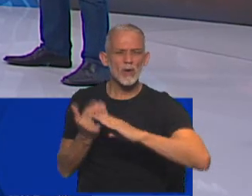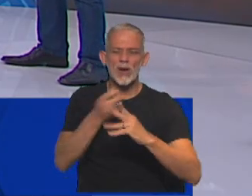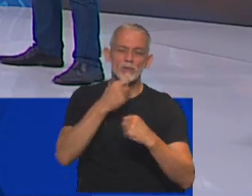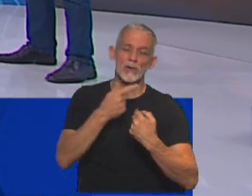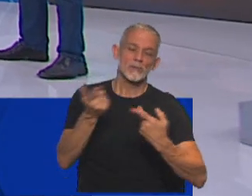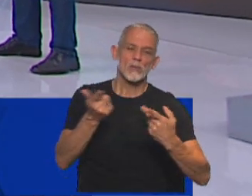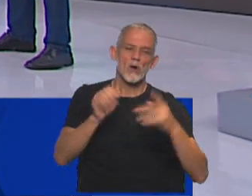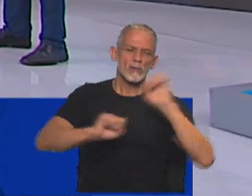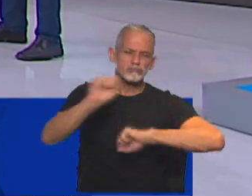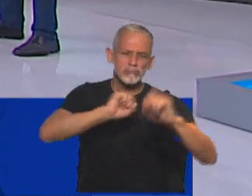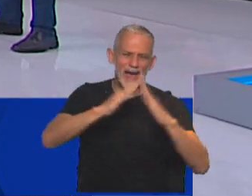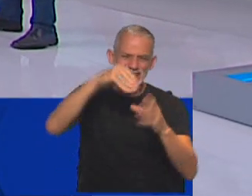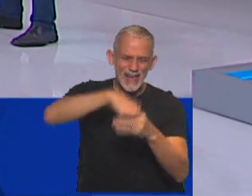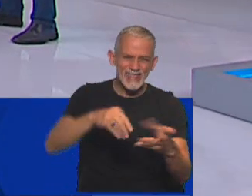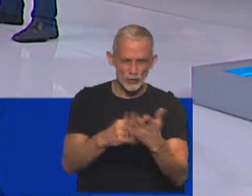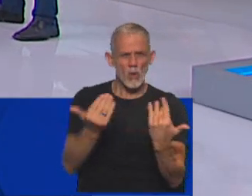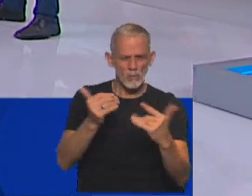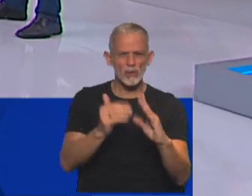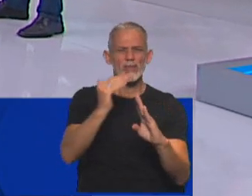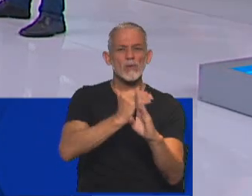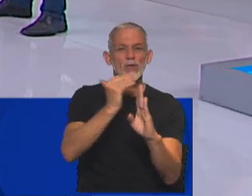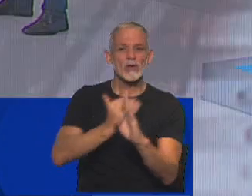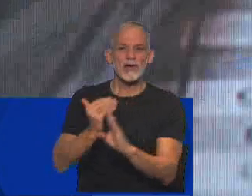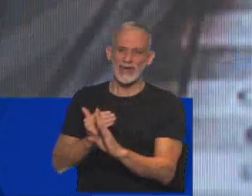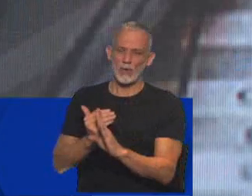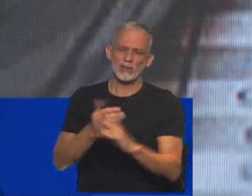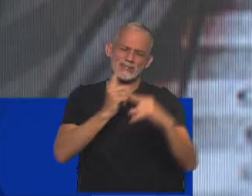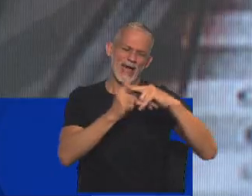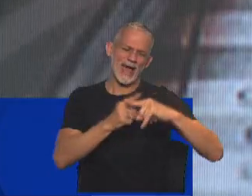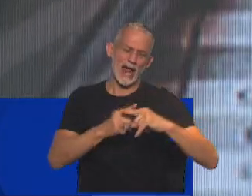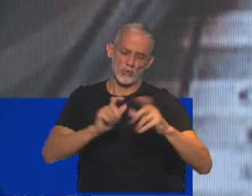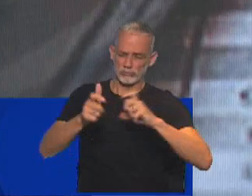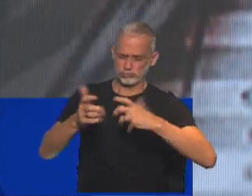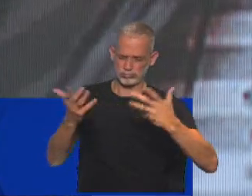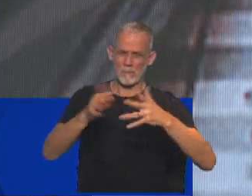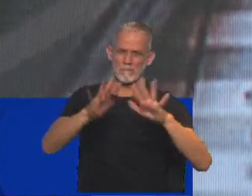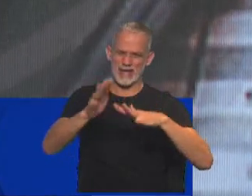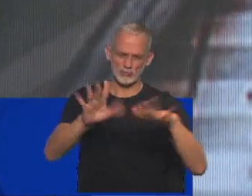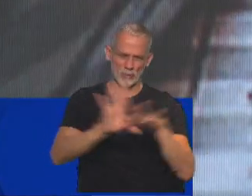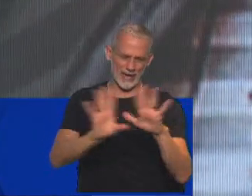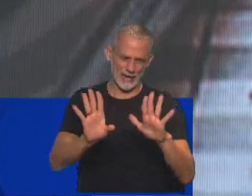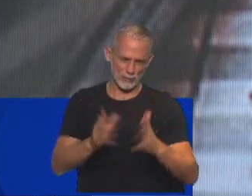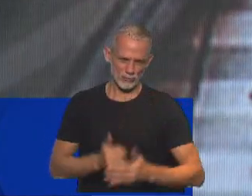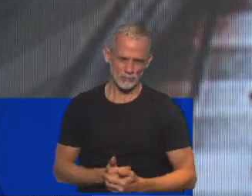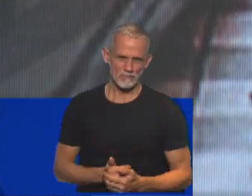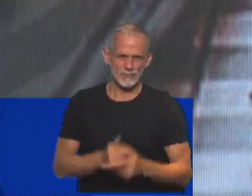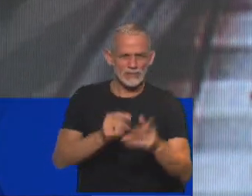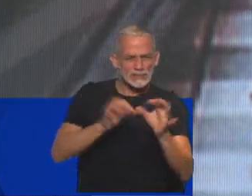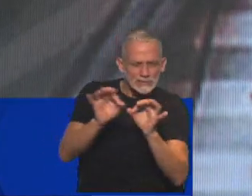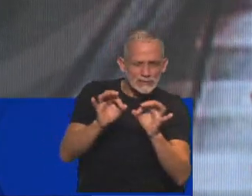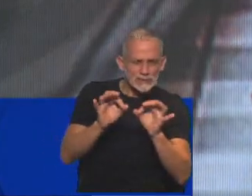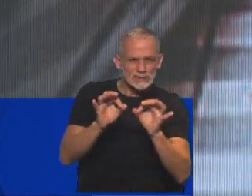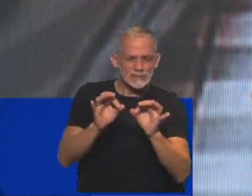servicio doméstico, que alguien lo tiene o no lo tiene. Entonces, todo esto son cálculos aproximados orientativos. Por eso siempre hago la